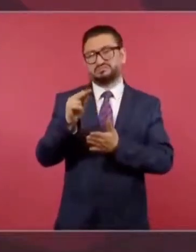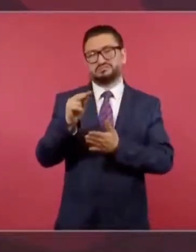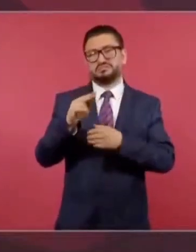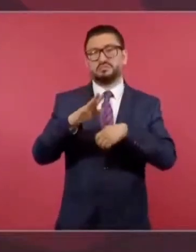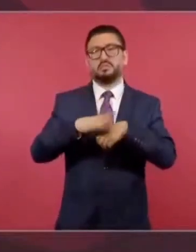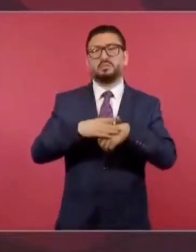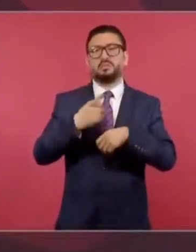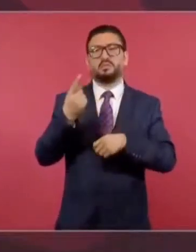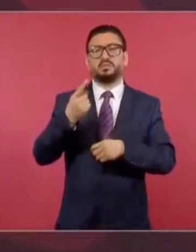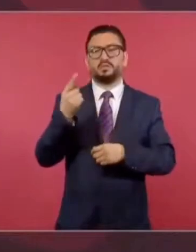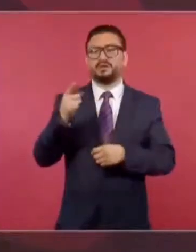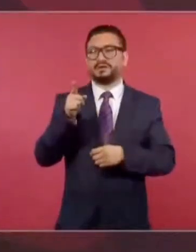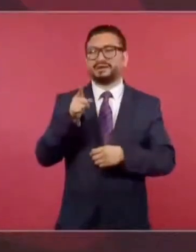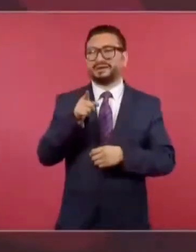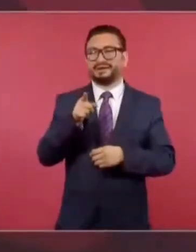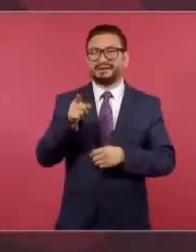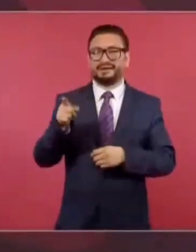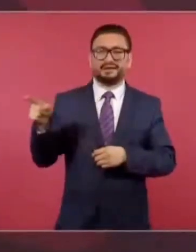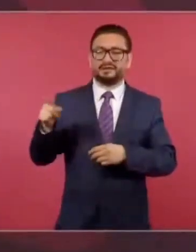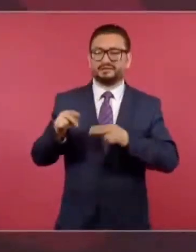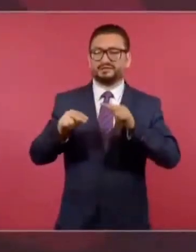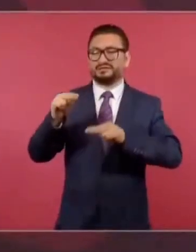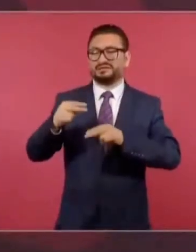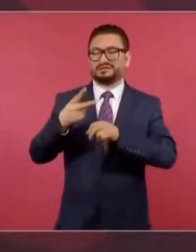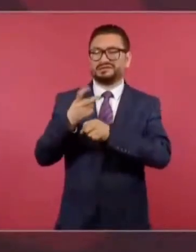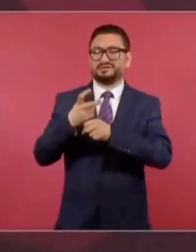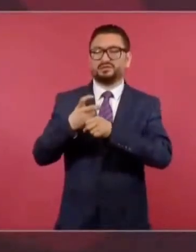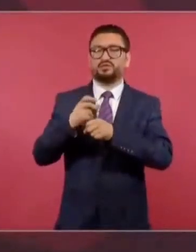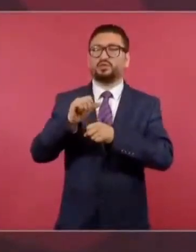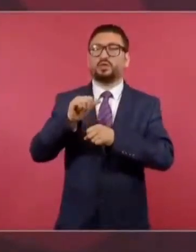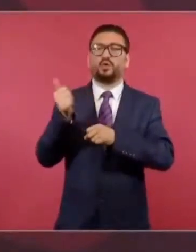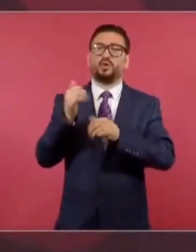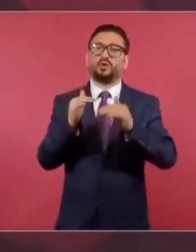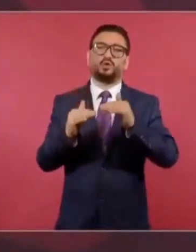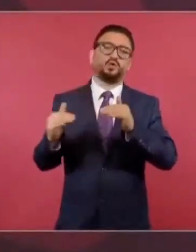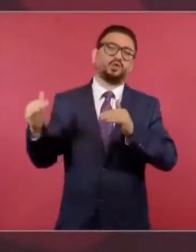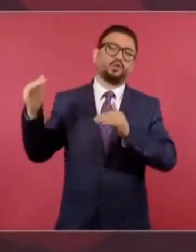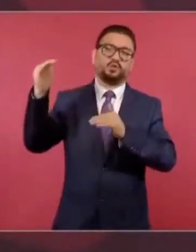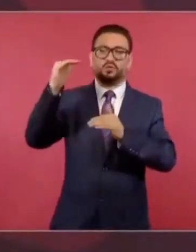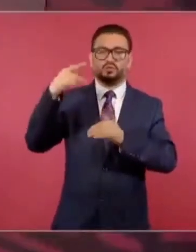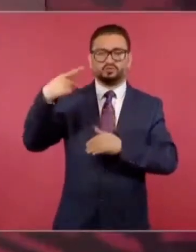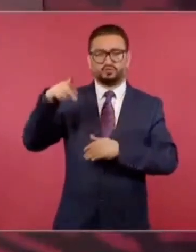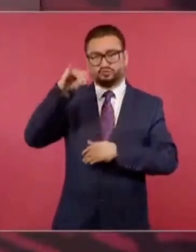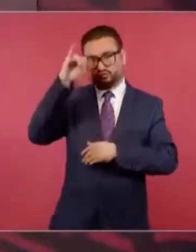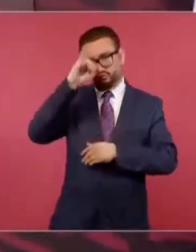están en un segundo nivel, por decisión de sus jefes,